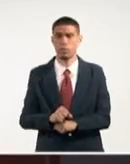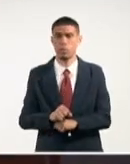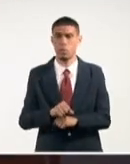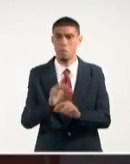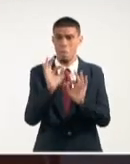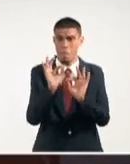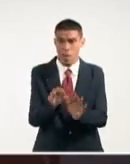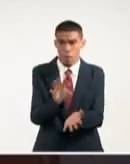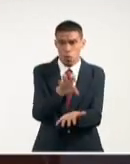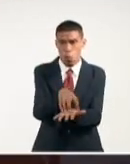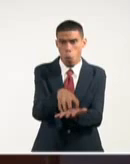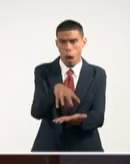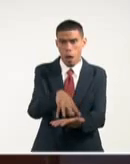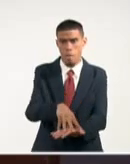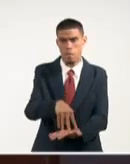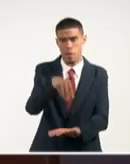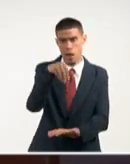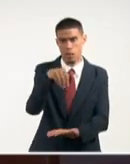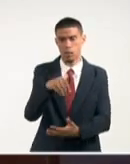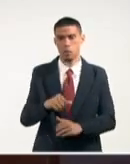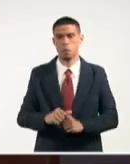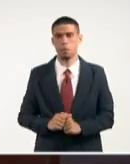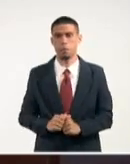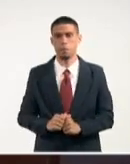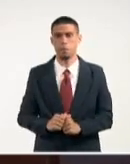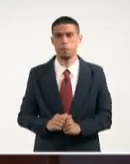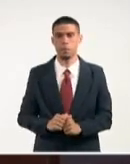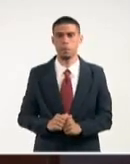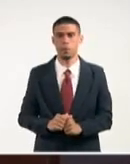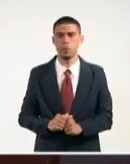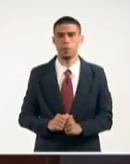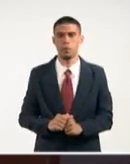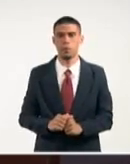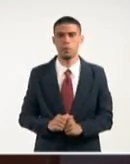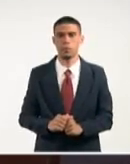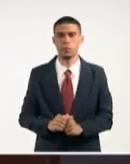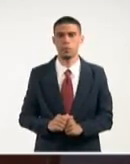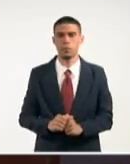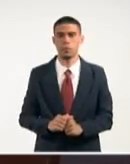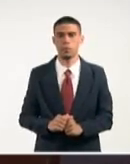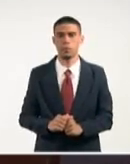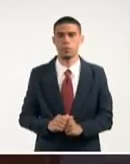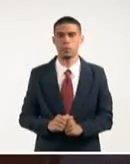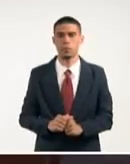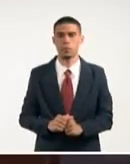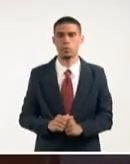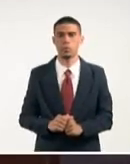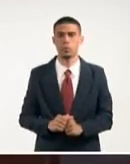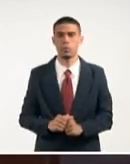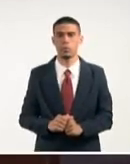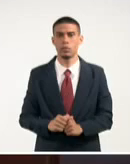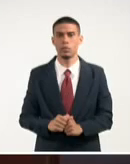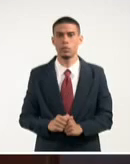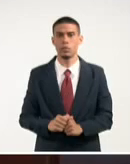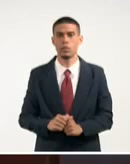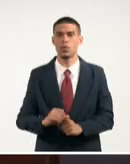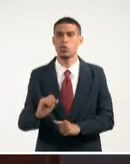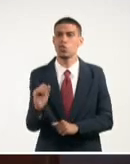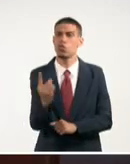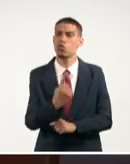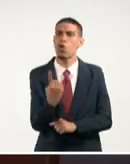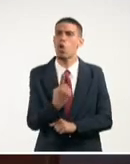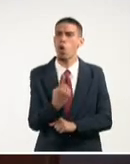propio lugar, sin compromiso con nadie en absoluto, solo con el